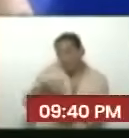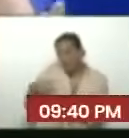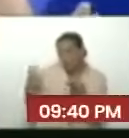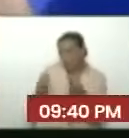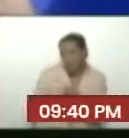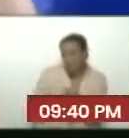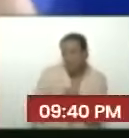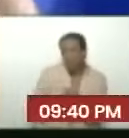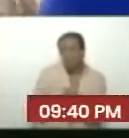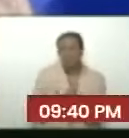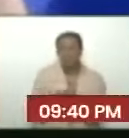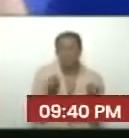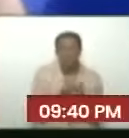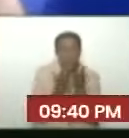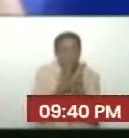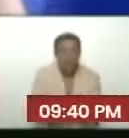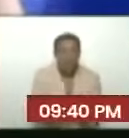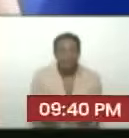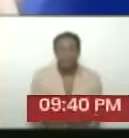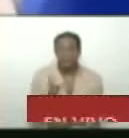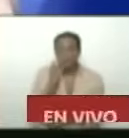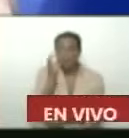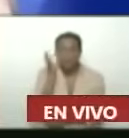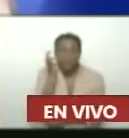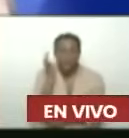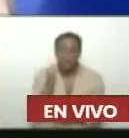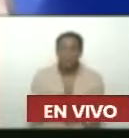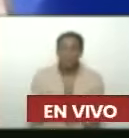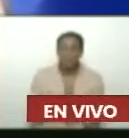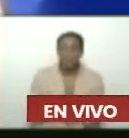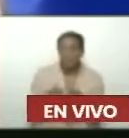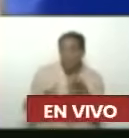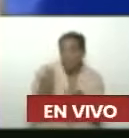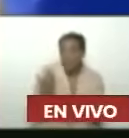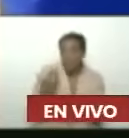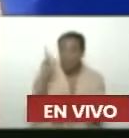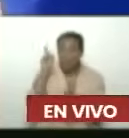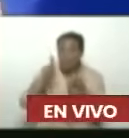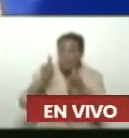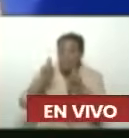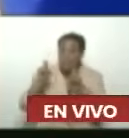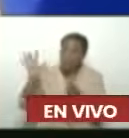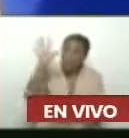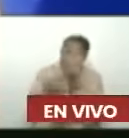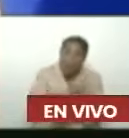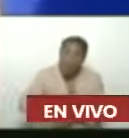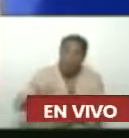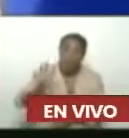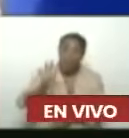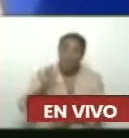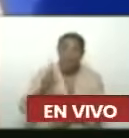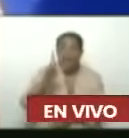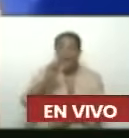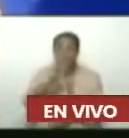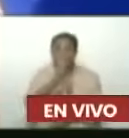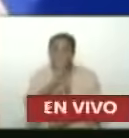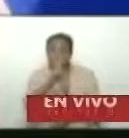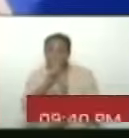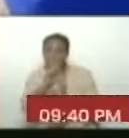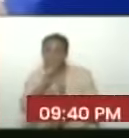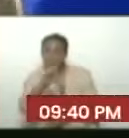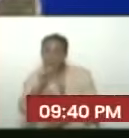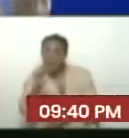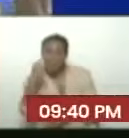a estos estudiantes y a estas estudiantes. En este modelo pedagógico que está en todo el mundo, pero en la ciudad de La Plata se desarrolló